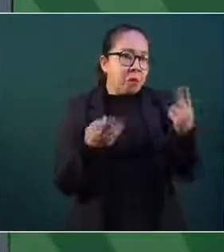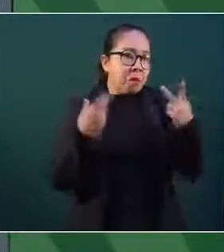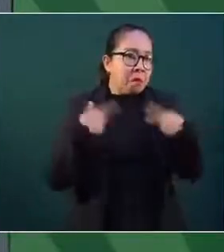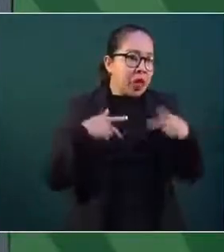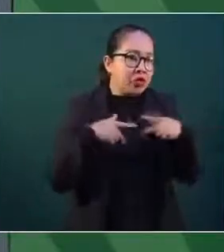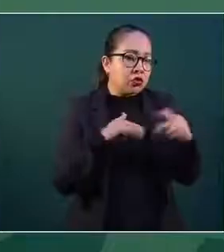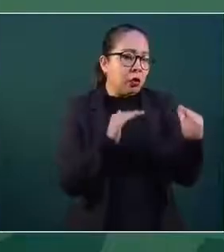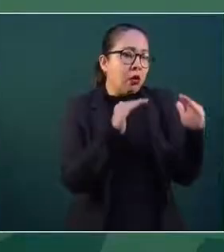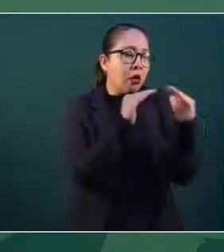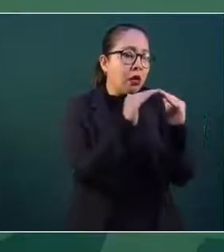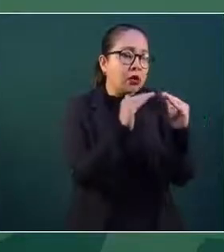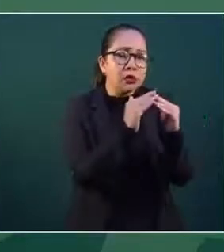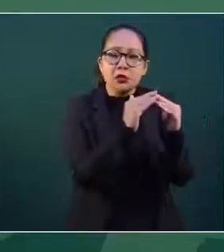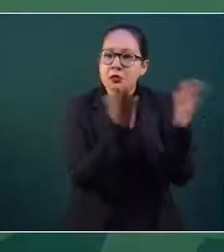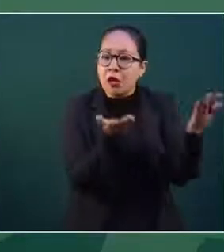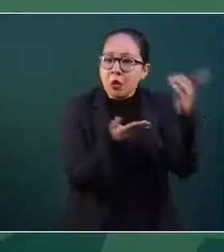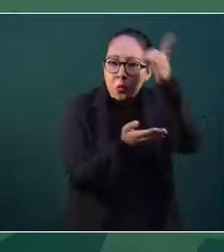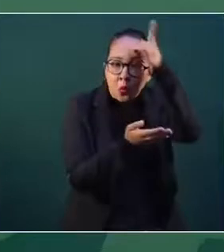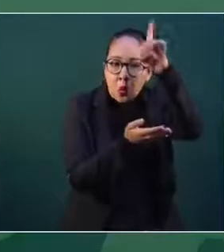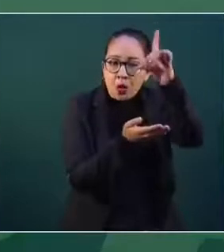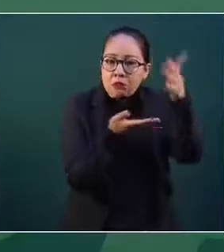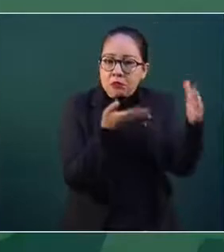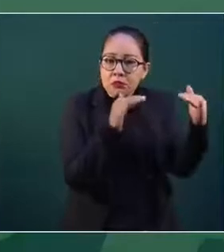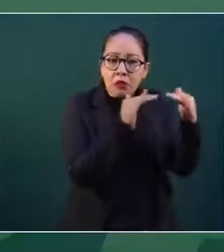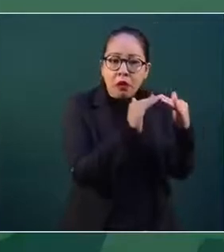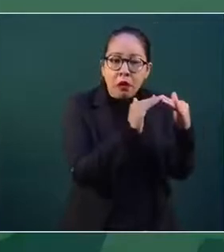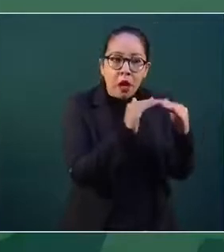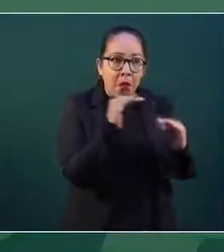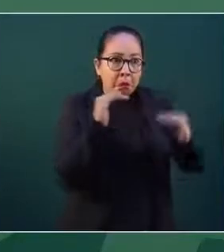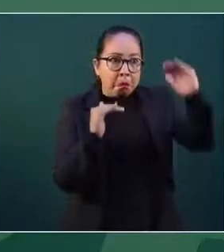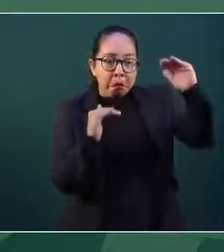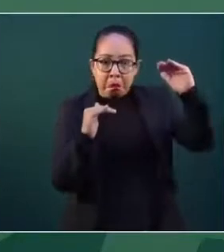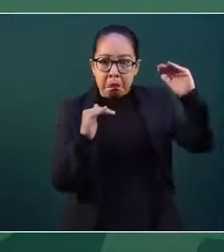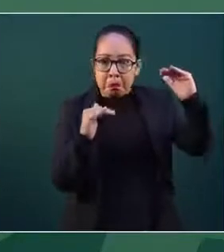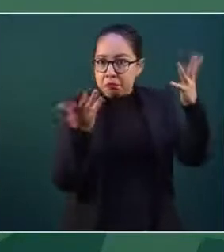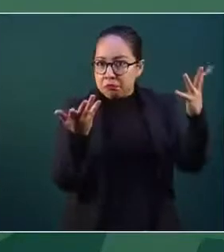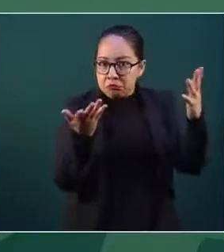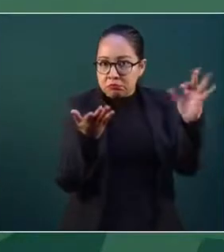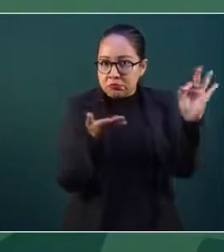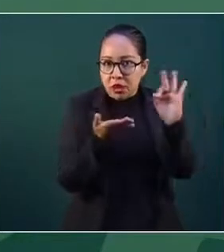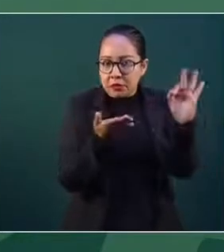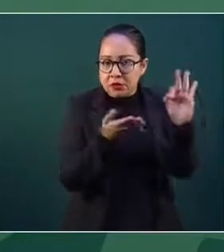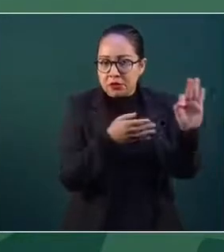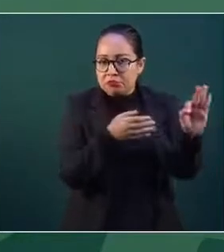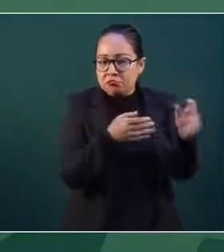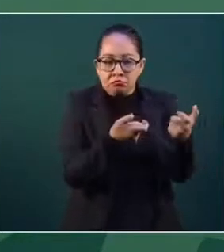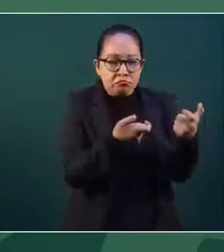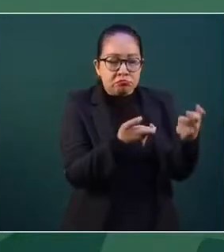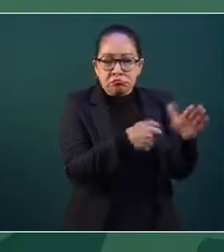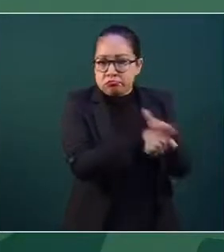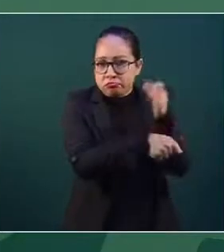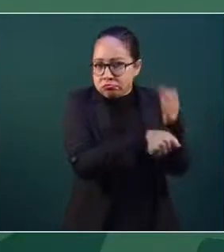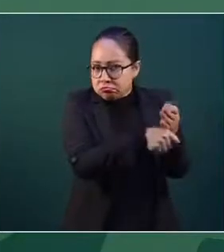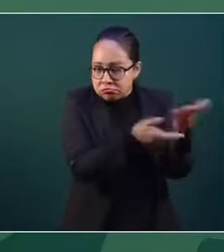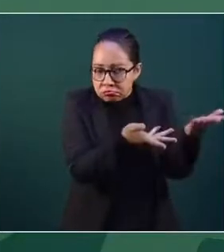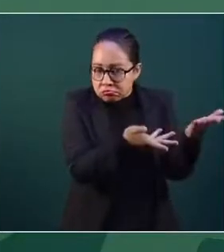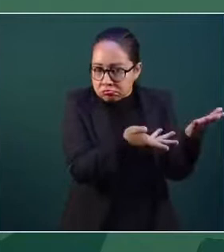un domicilio de un hogar de clase popular o de clase media,